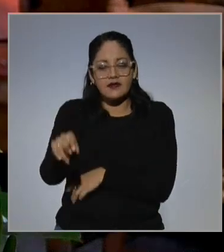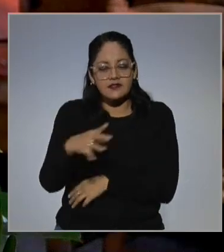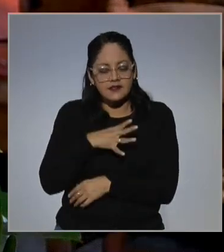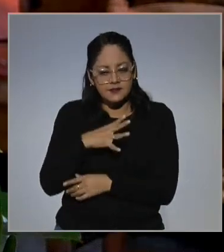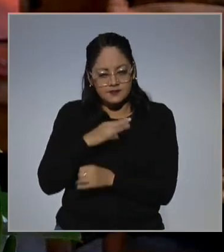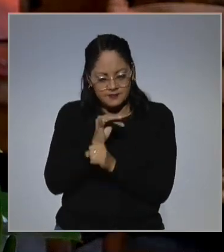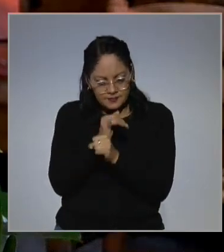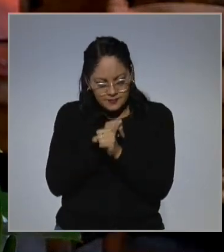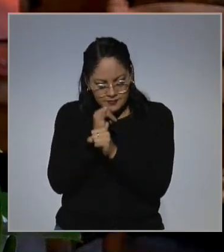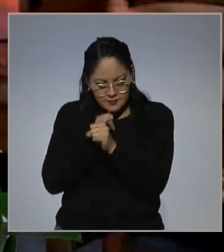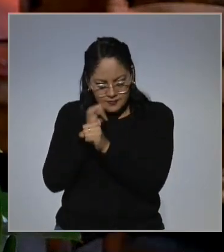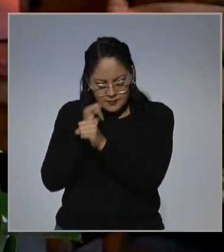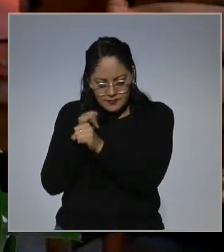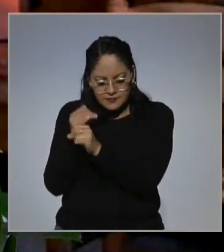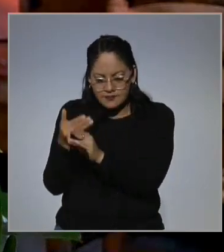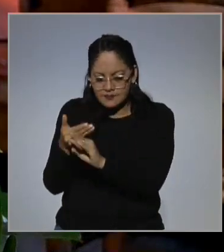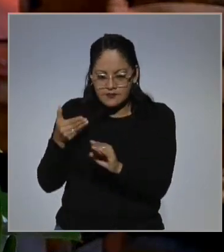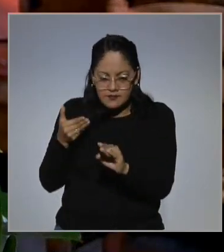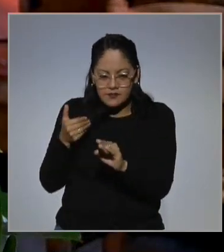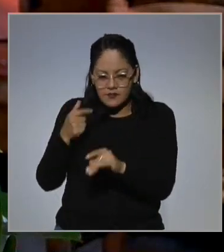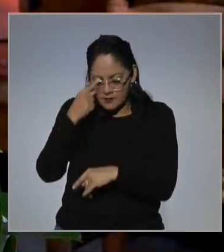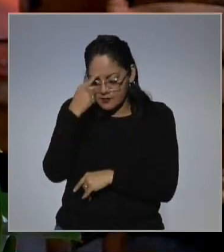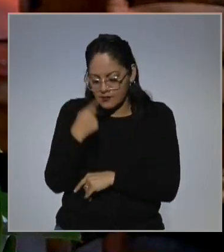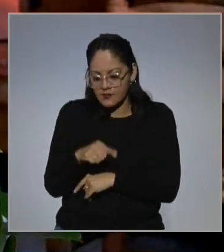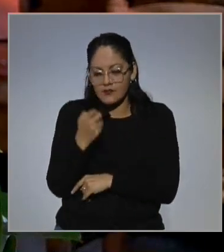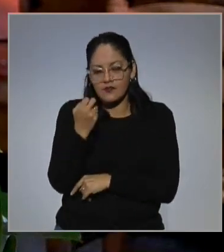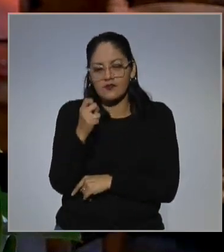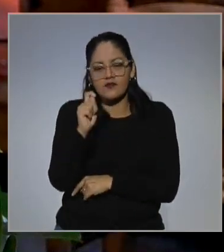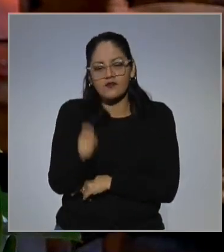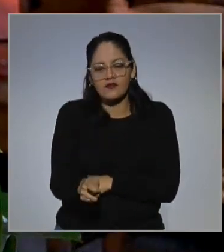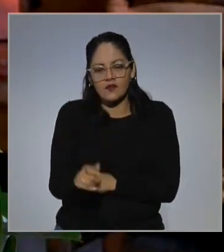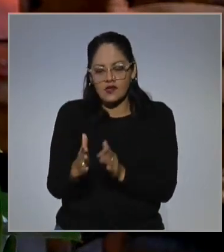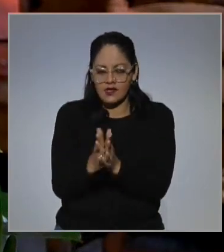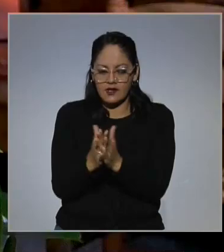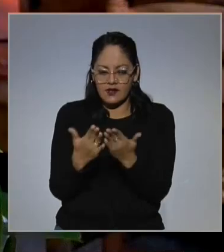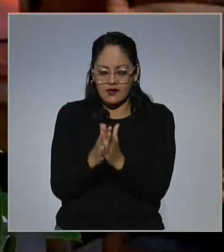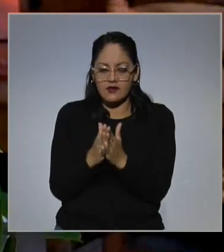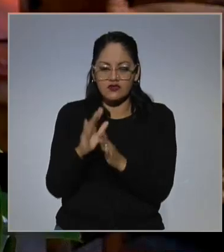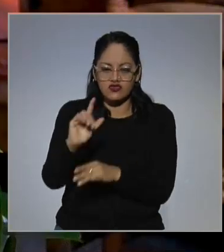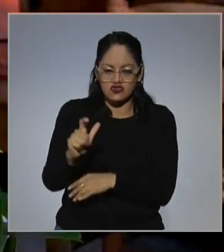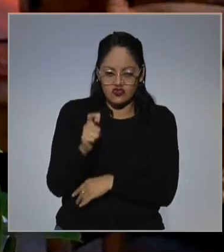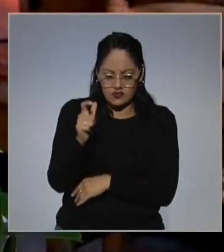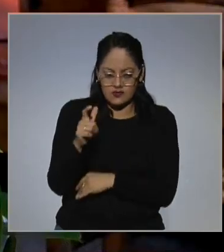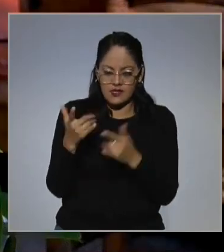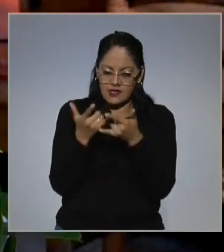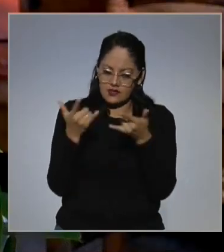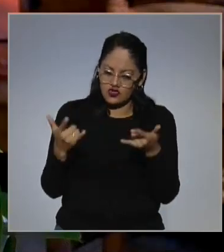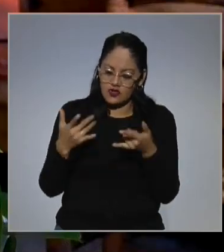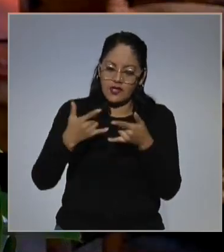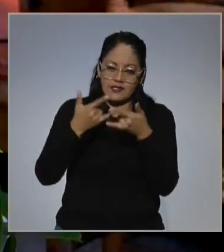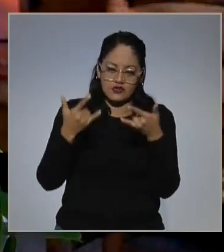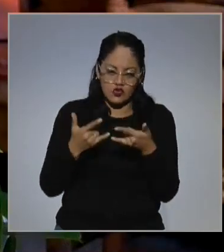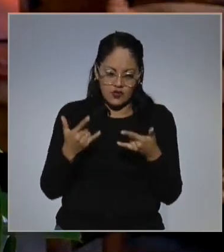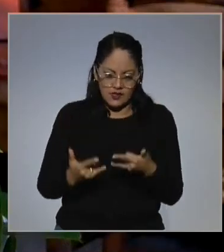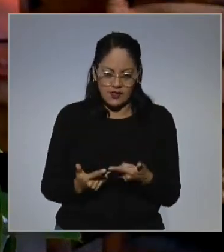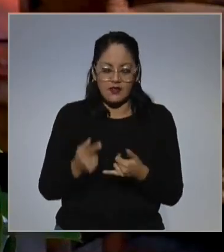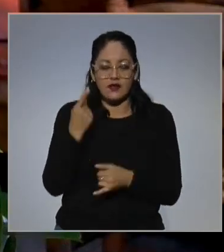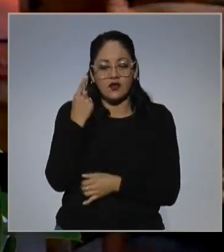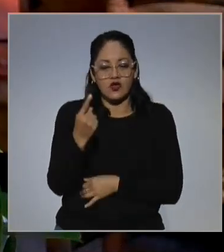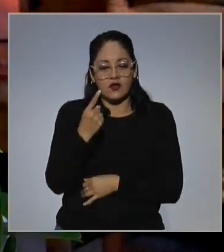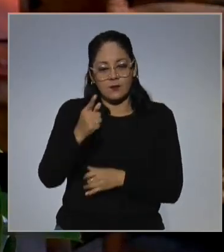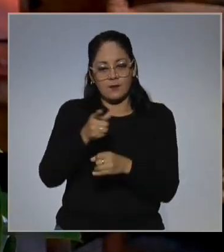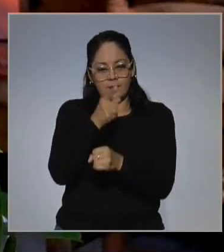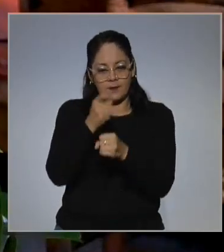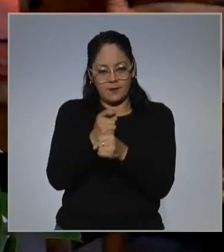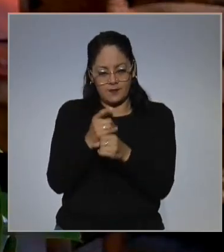una investigación previa basada mucha en el libro de Xochimilco, su historia y sus leyendas, de uno de los